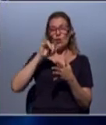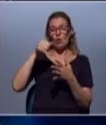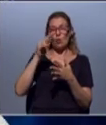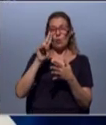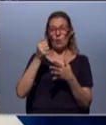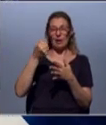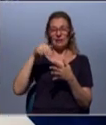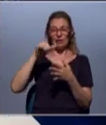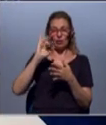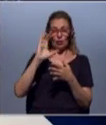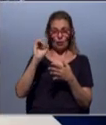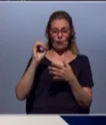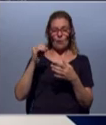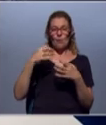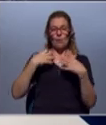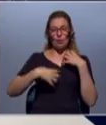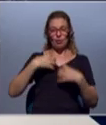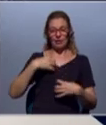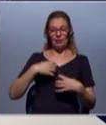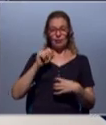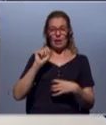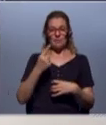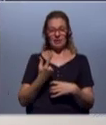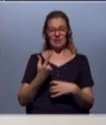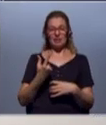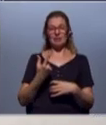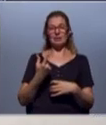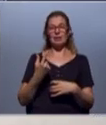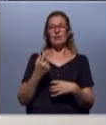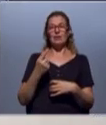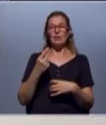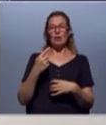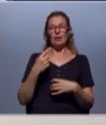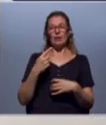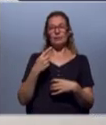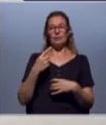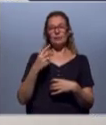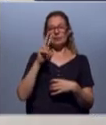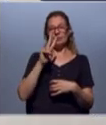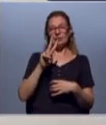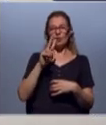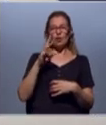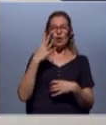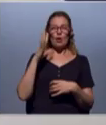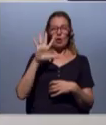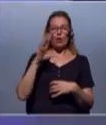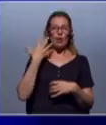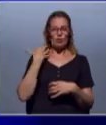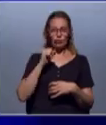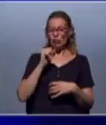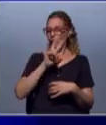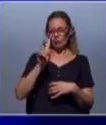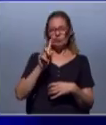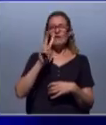progreso la paz las piedras municipios y municipios de montería 25 de mayo agosto y 5 de mayo